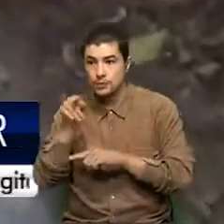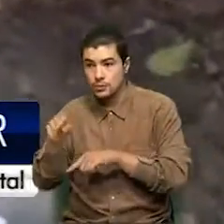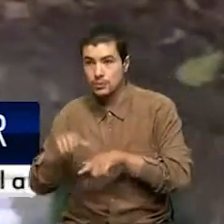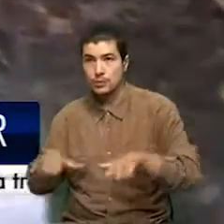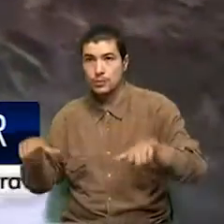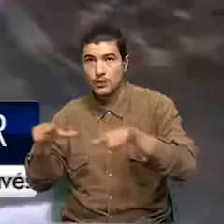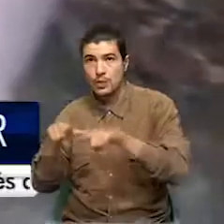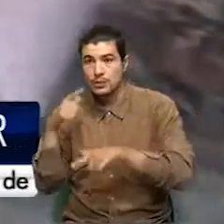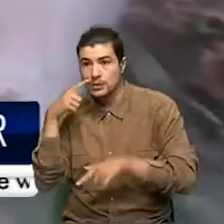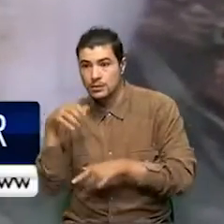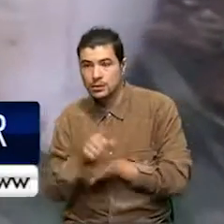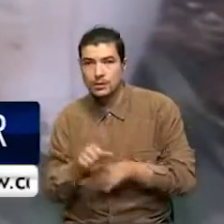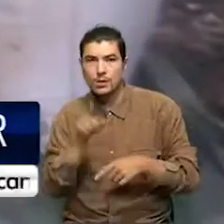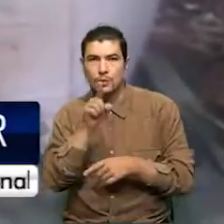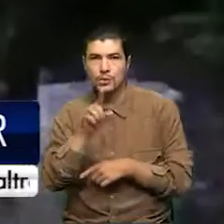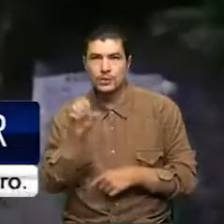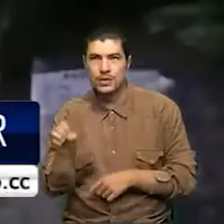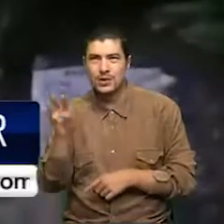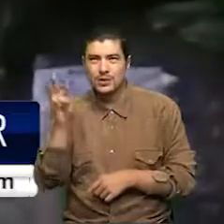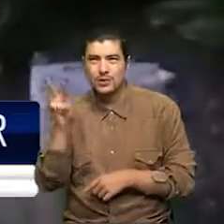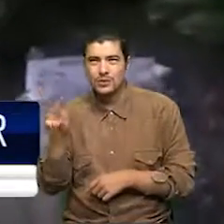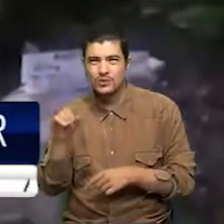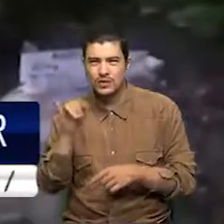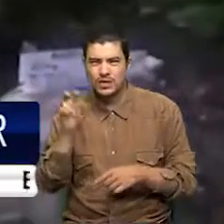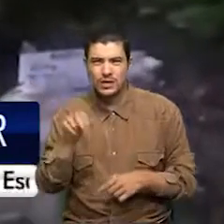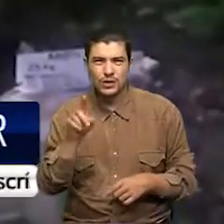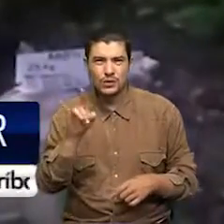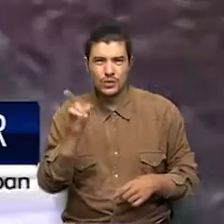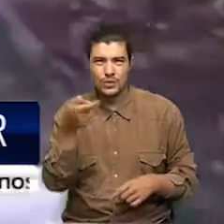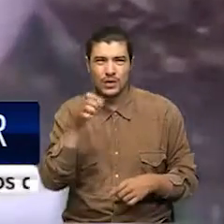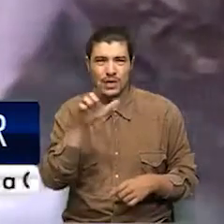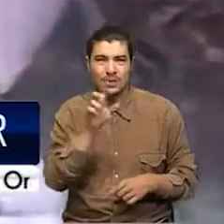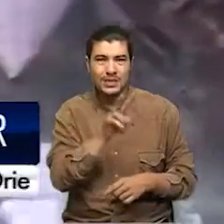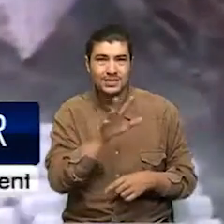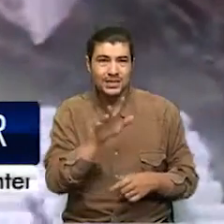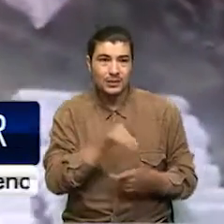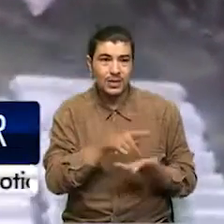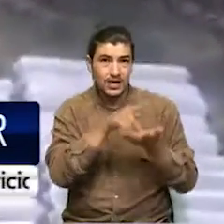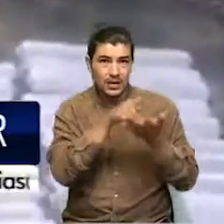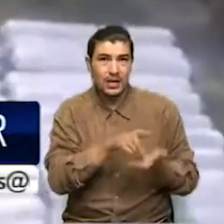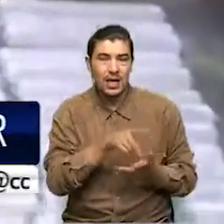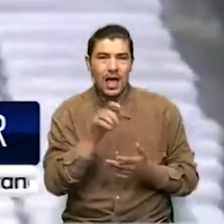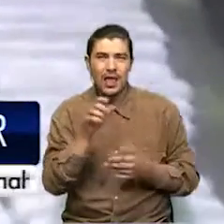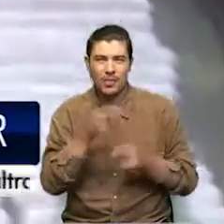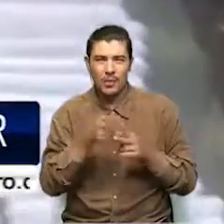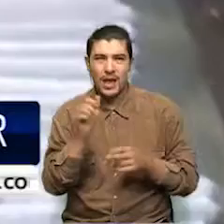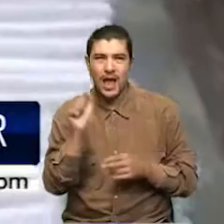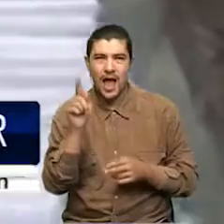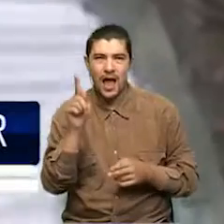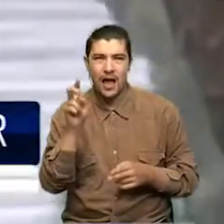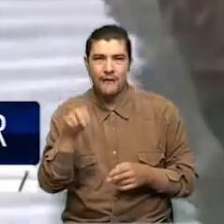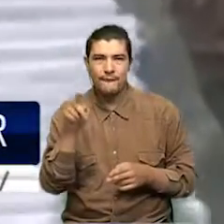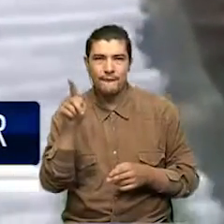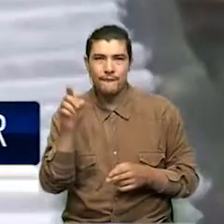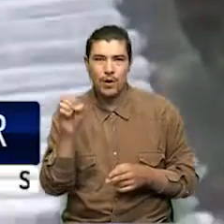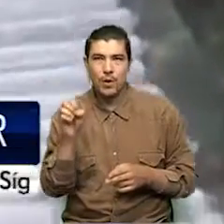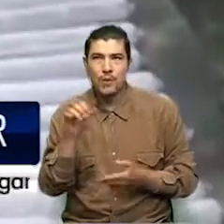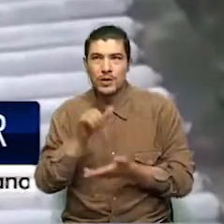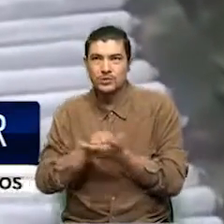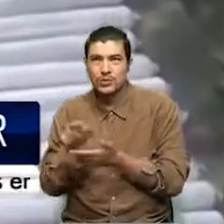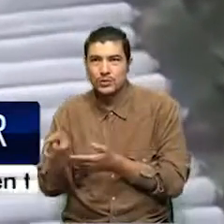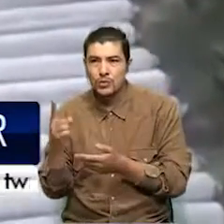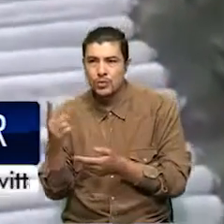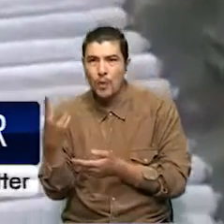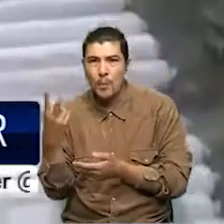se hallaron 108 unidades de Indugel, 25 kilogramos de explosivo tipo ANFO, 140 detonadores